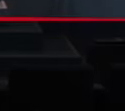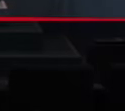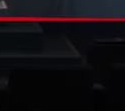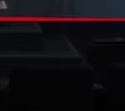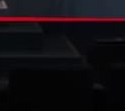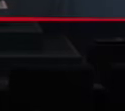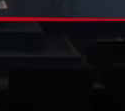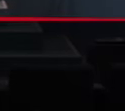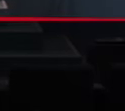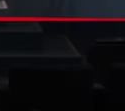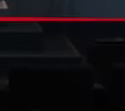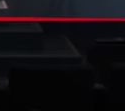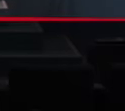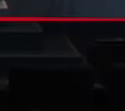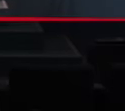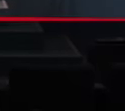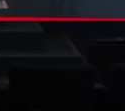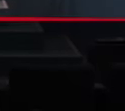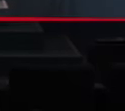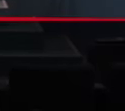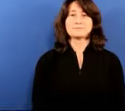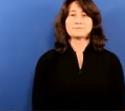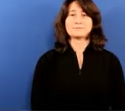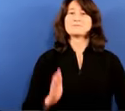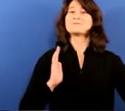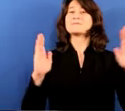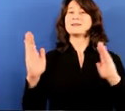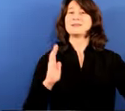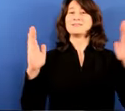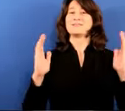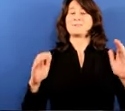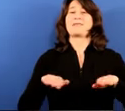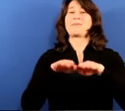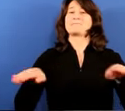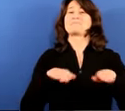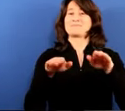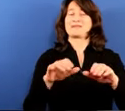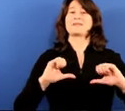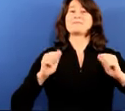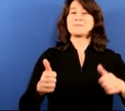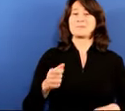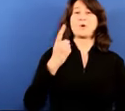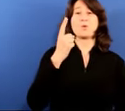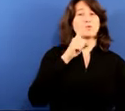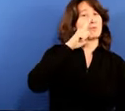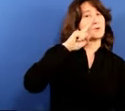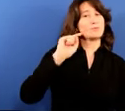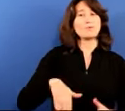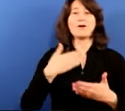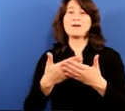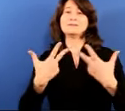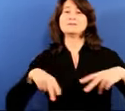La Diputación Foral de Vizcaya abrió el pasado 1 de junio la temporada de playas 2012 con un presupuesto de 6,5 millones de